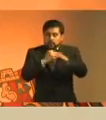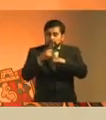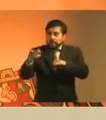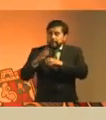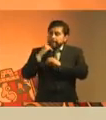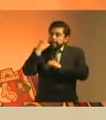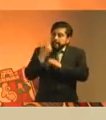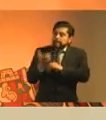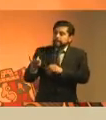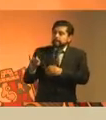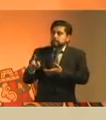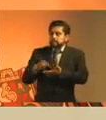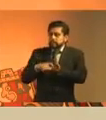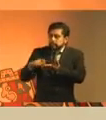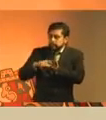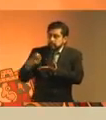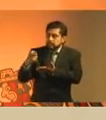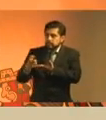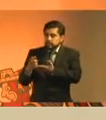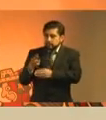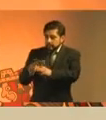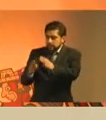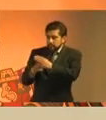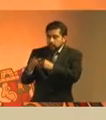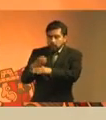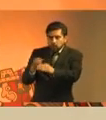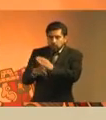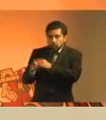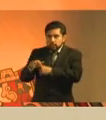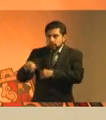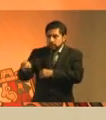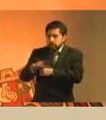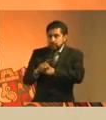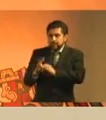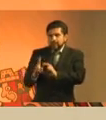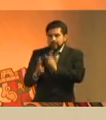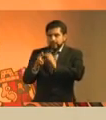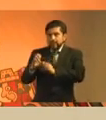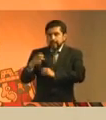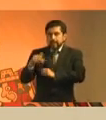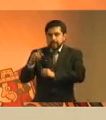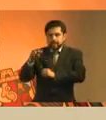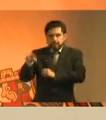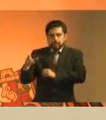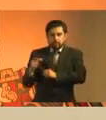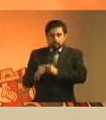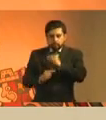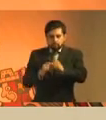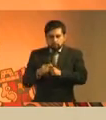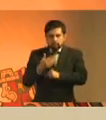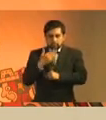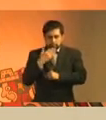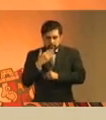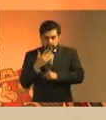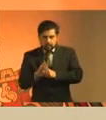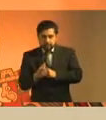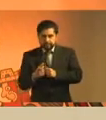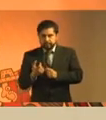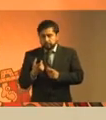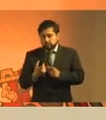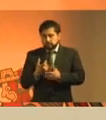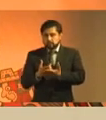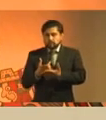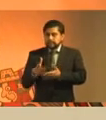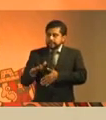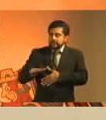está esta oligarquía yucateca dedicada a lenny que tenía un poder económico enorme y el pueblo el pueblo yucateco